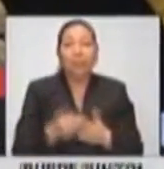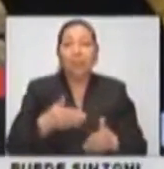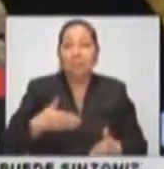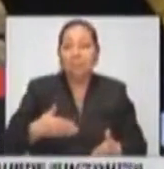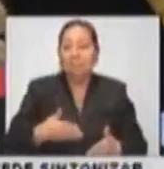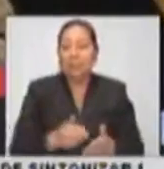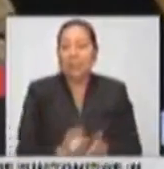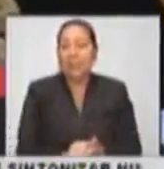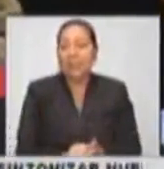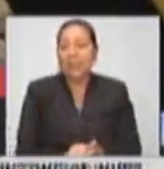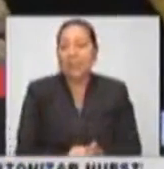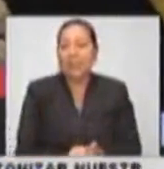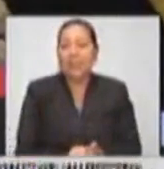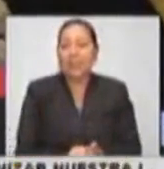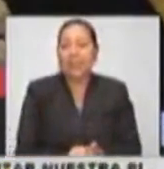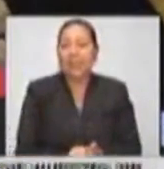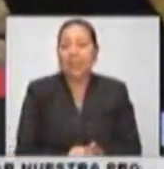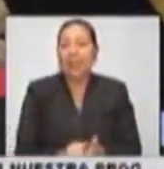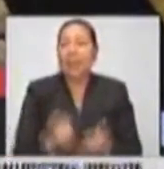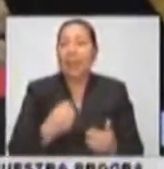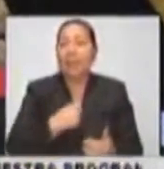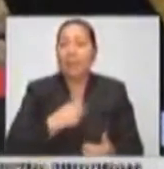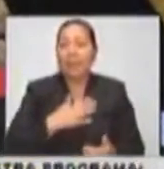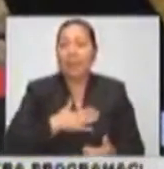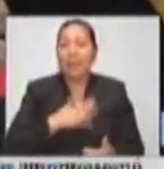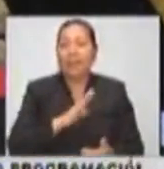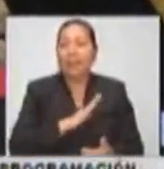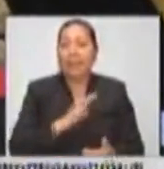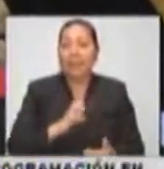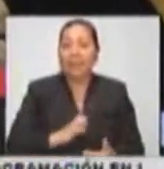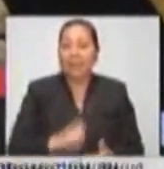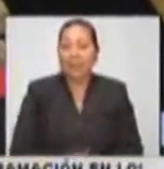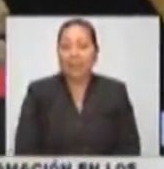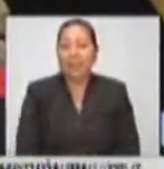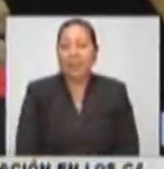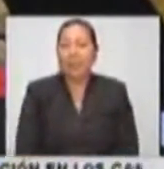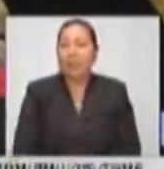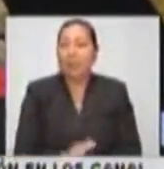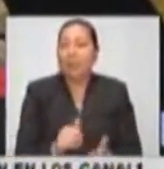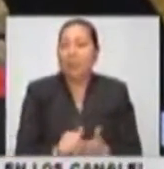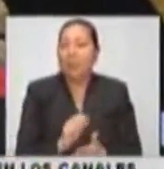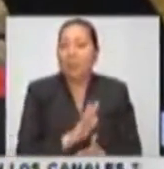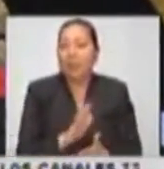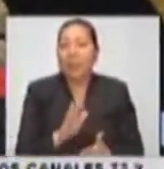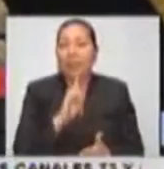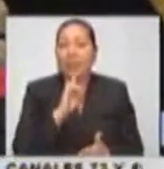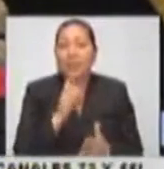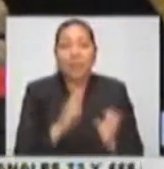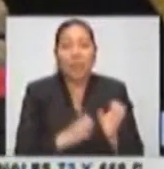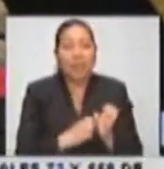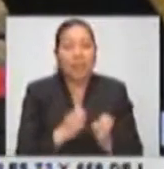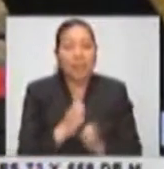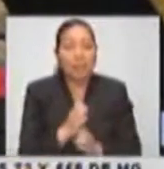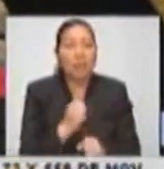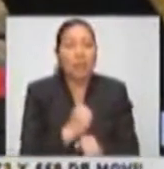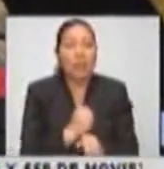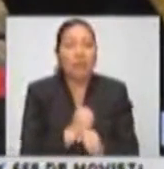pesquería y la propiedad estatal y prácticas de privatización. En todos ellos, otra vez, hay equipos